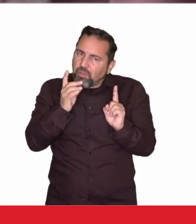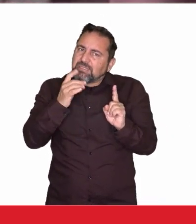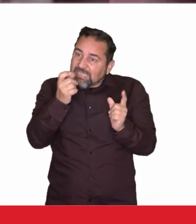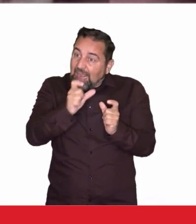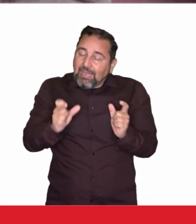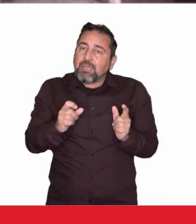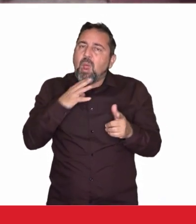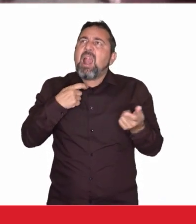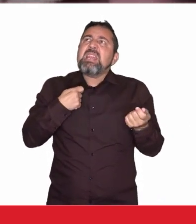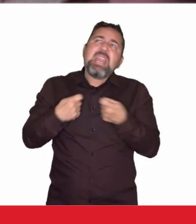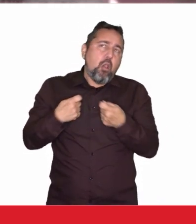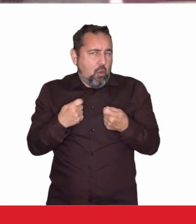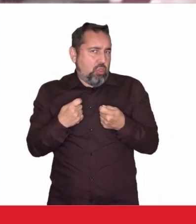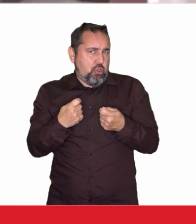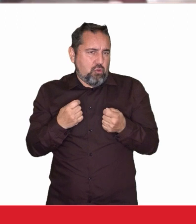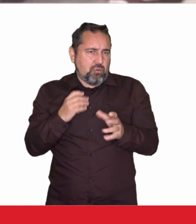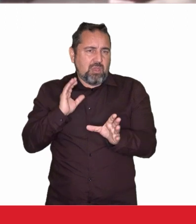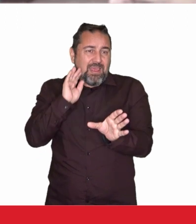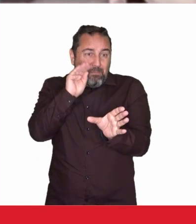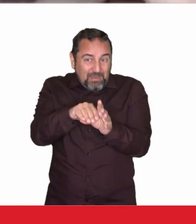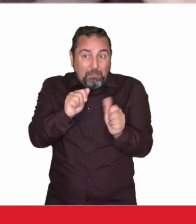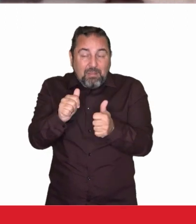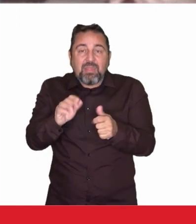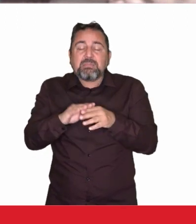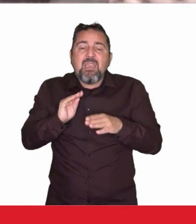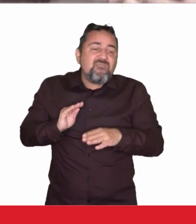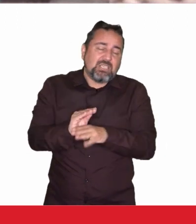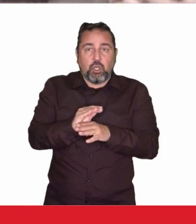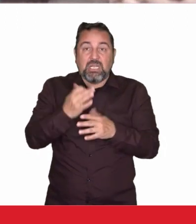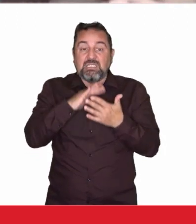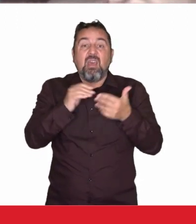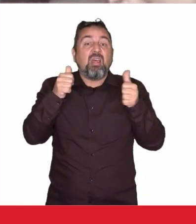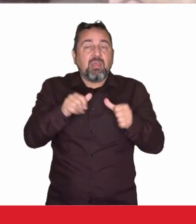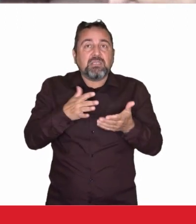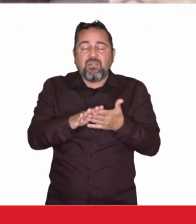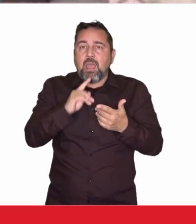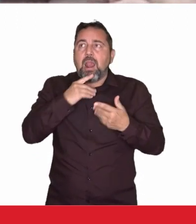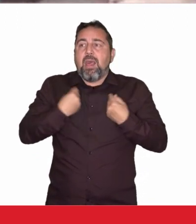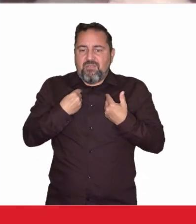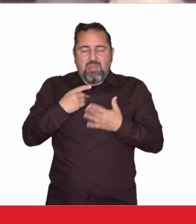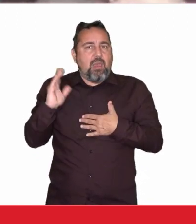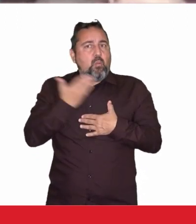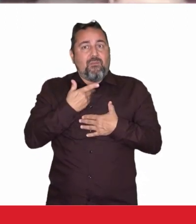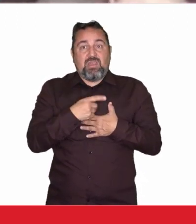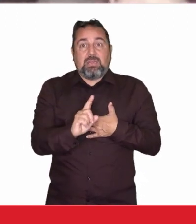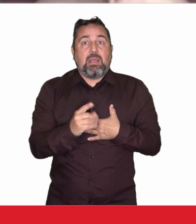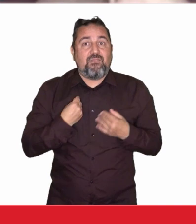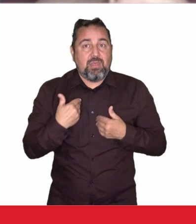creemos que es importante que la gente se meta en negocios con un nivel de inversión que si va fatal, no les hunda